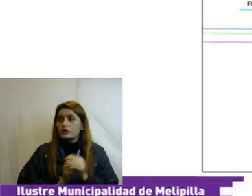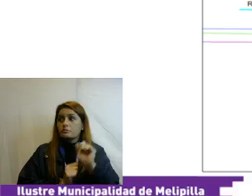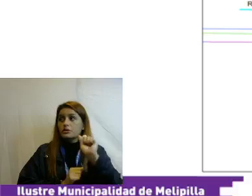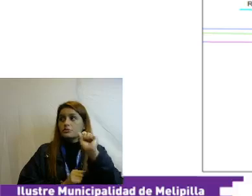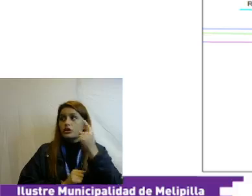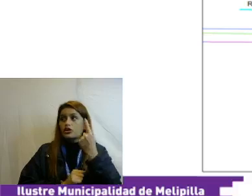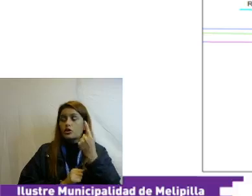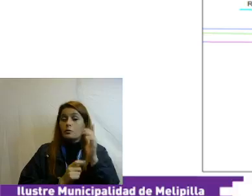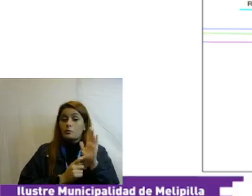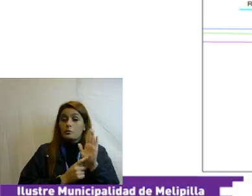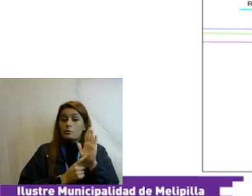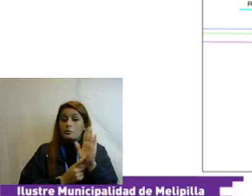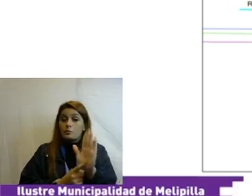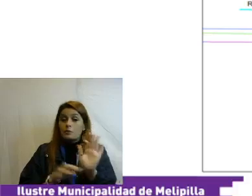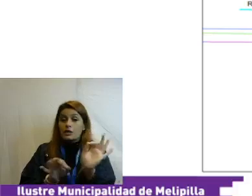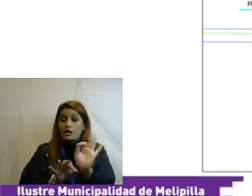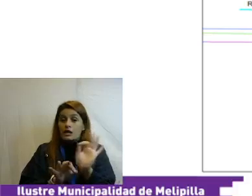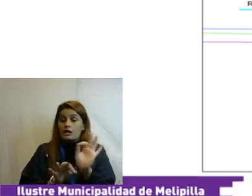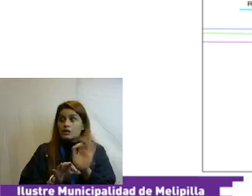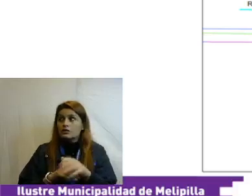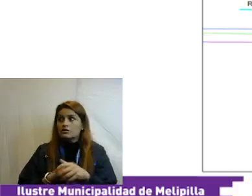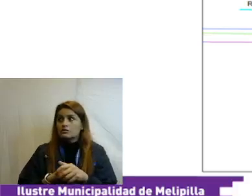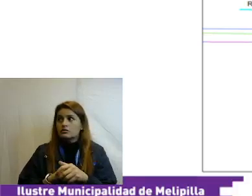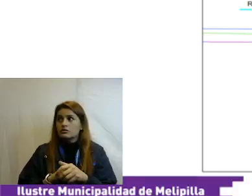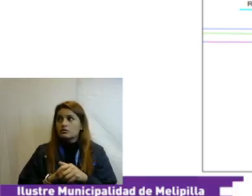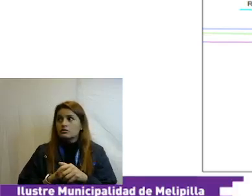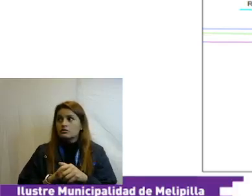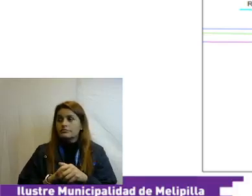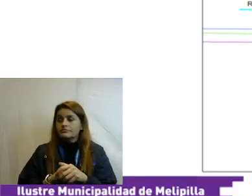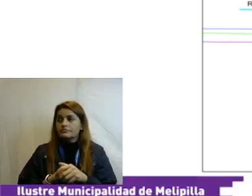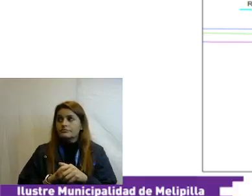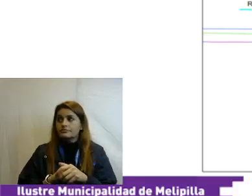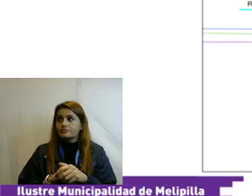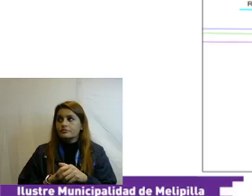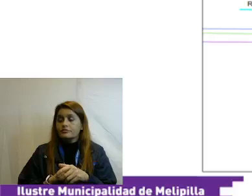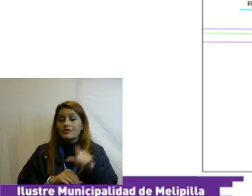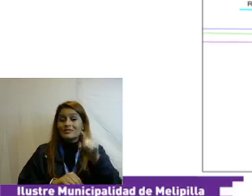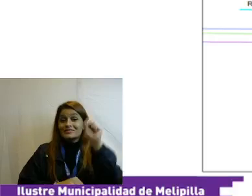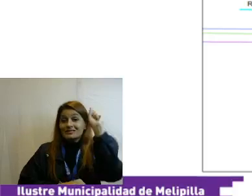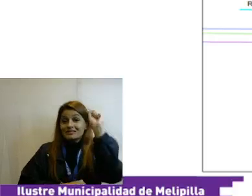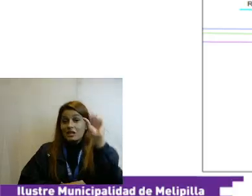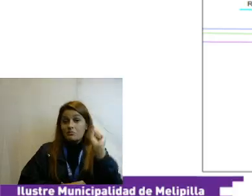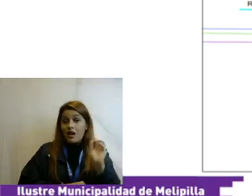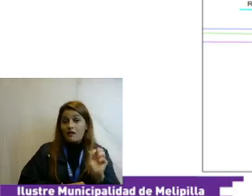Primero, y para puntualizar, obviamente esta